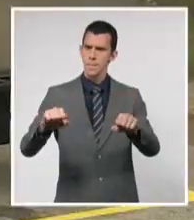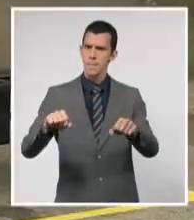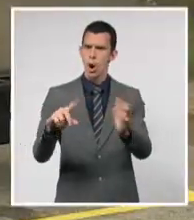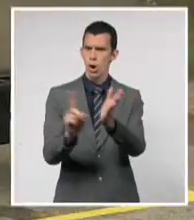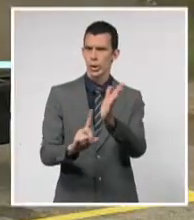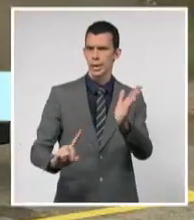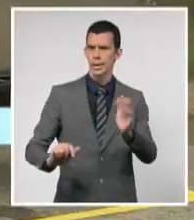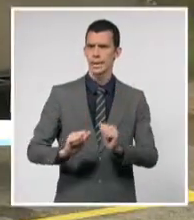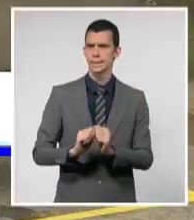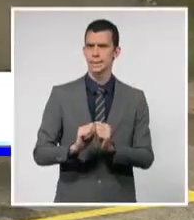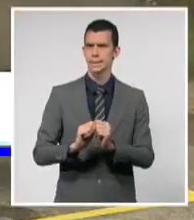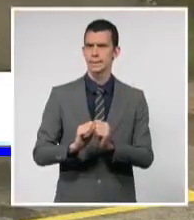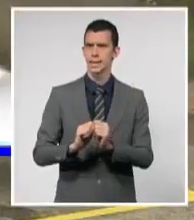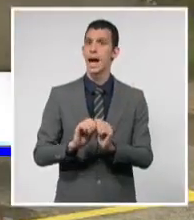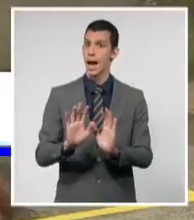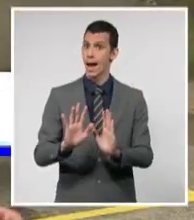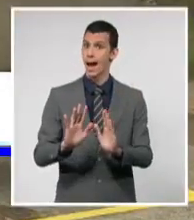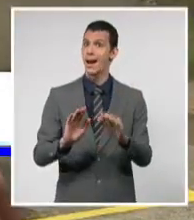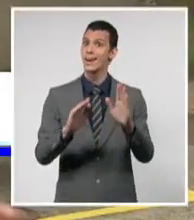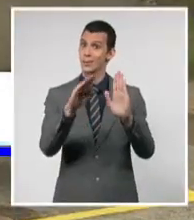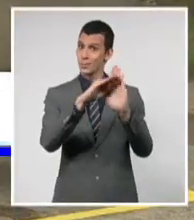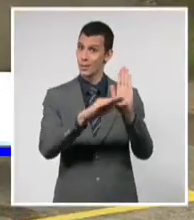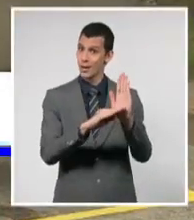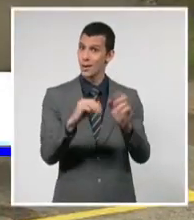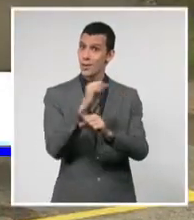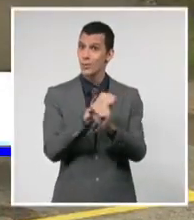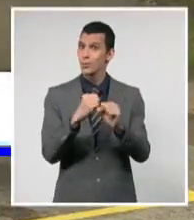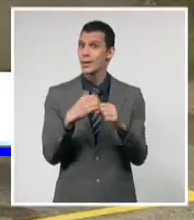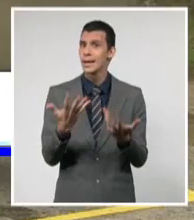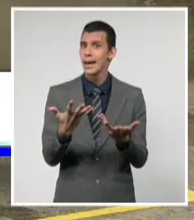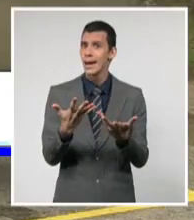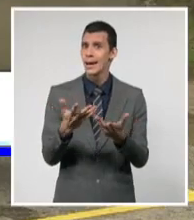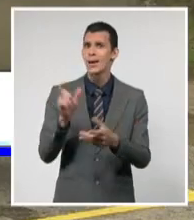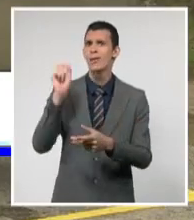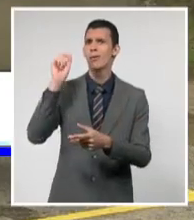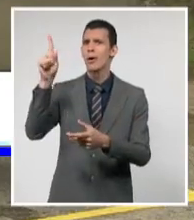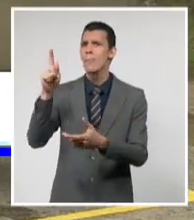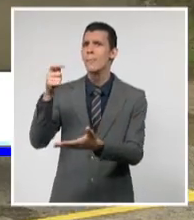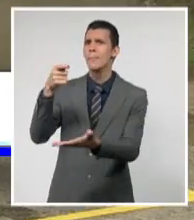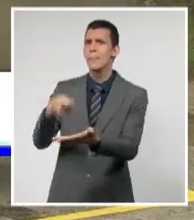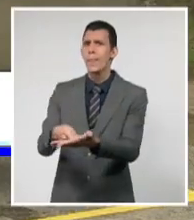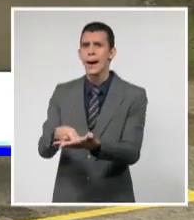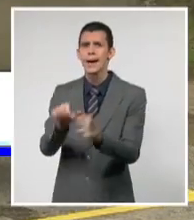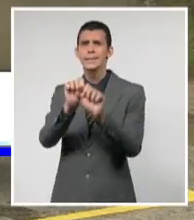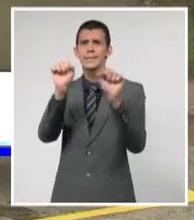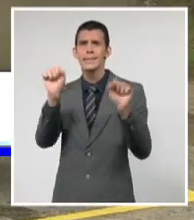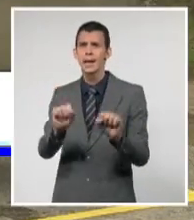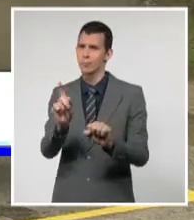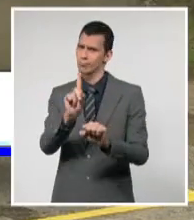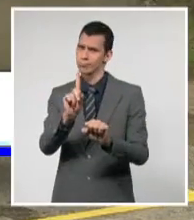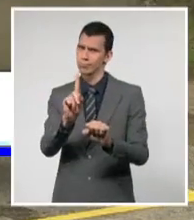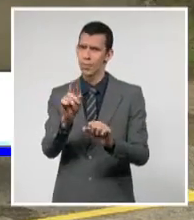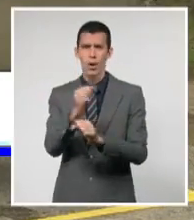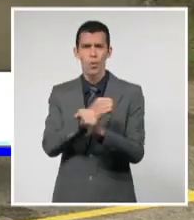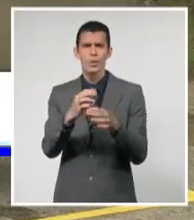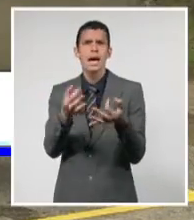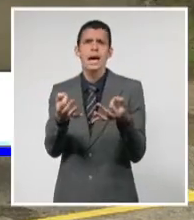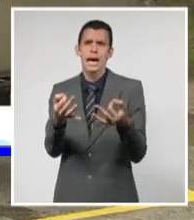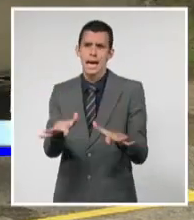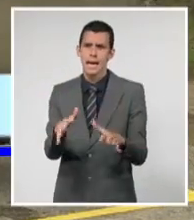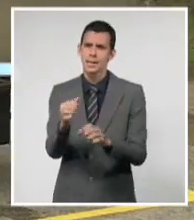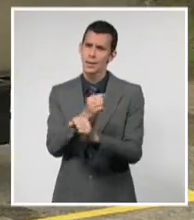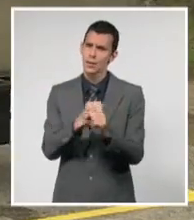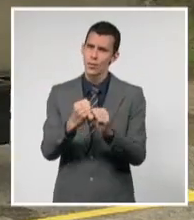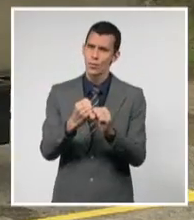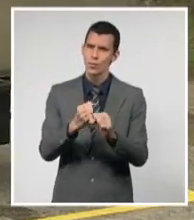rutas preprogramadas de lugares, de un lugar de salida, de un lugar de EA, que se programan con antelación y entonces